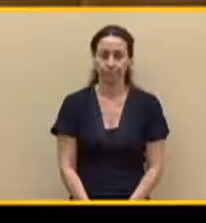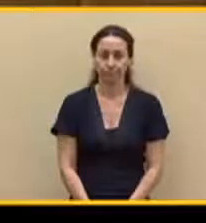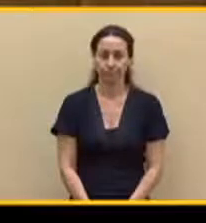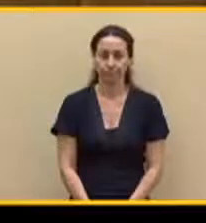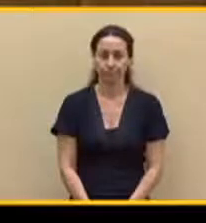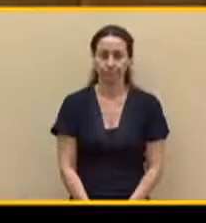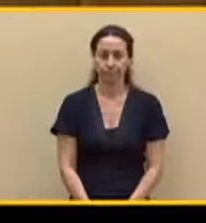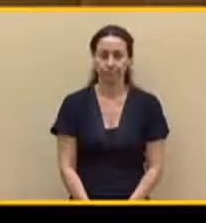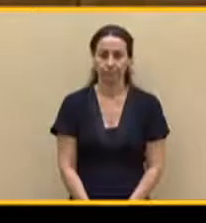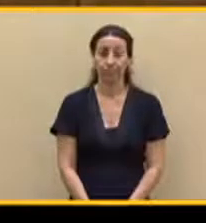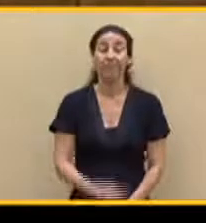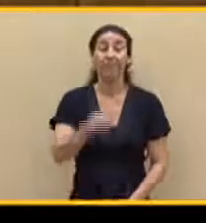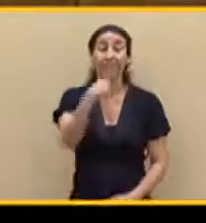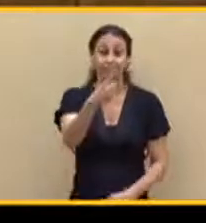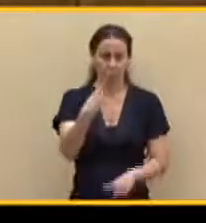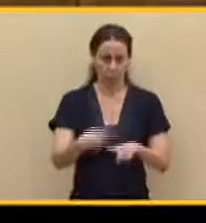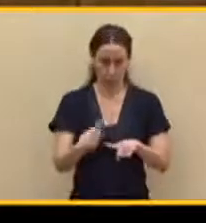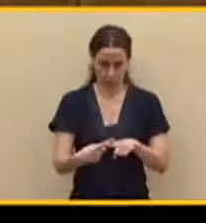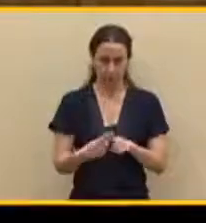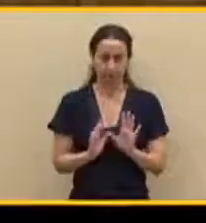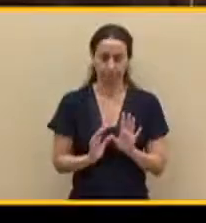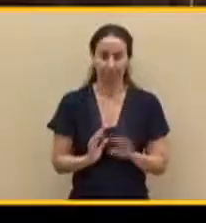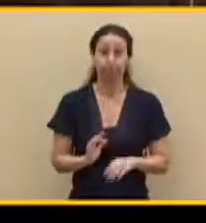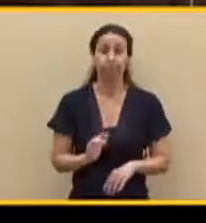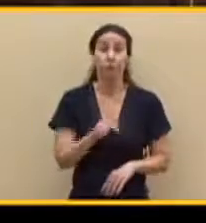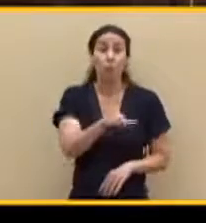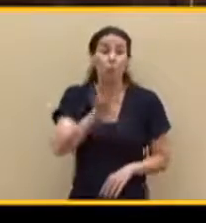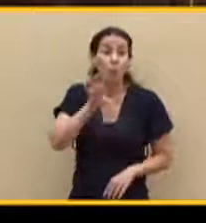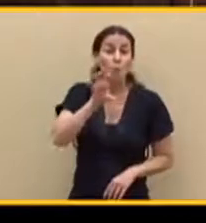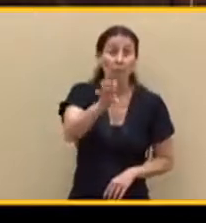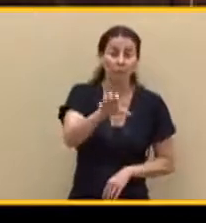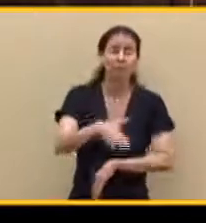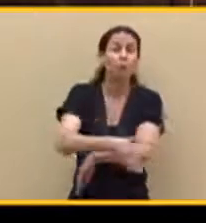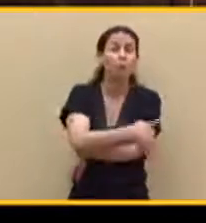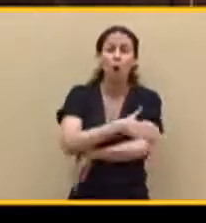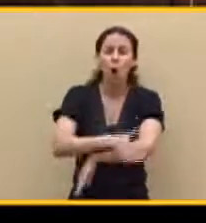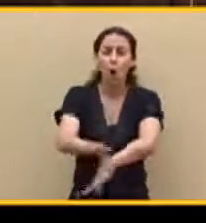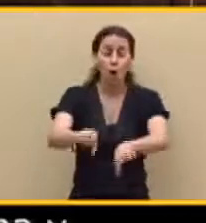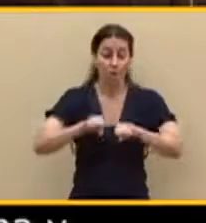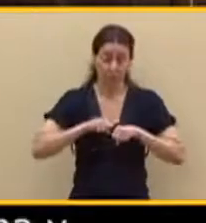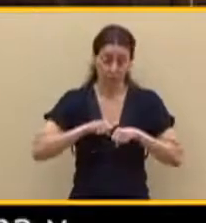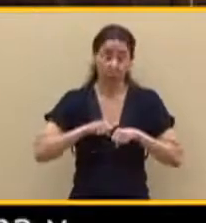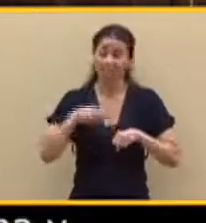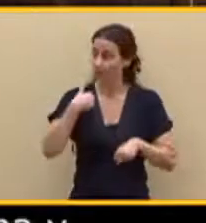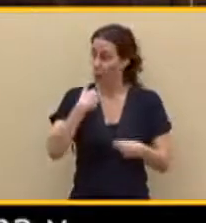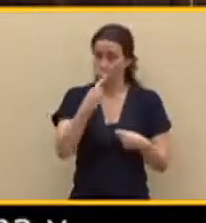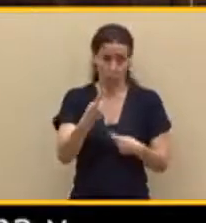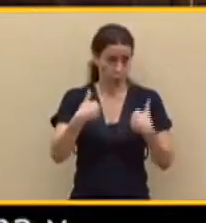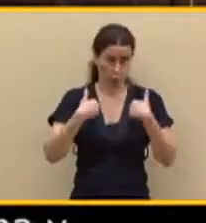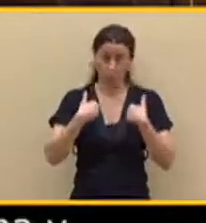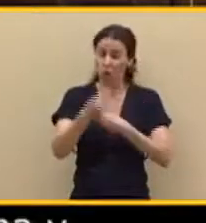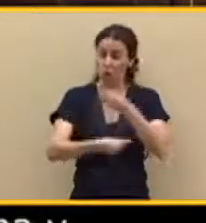Y les diré algo más. Cuando en un país gobierna, y desgraciadamente esto no lo digo yo, lo dicen los jueces de nuestro